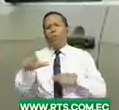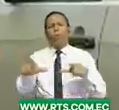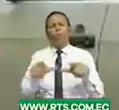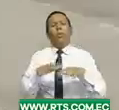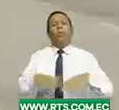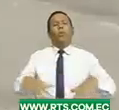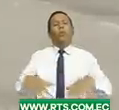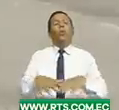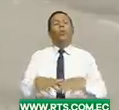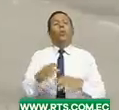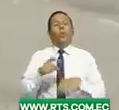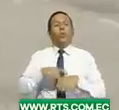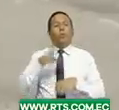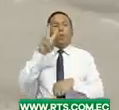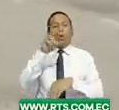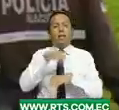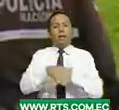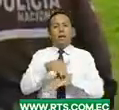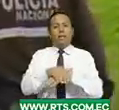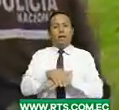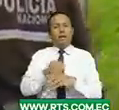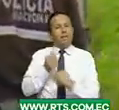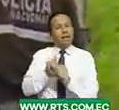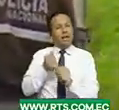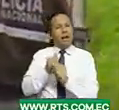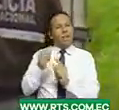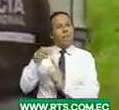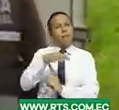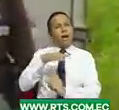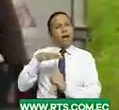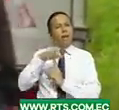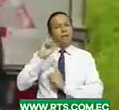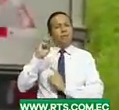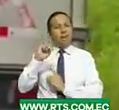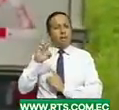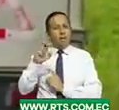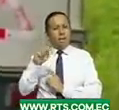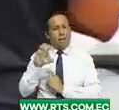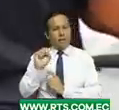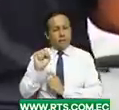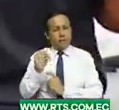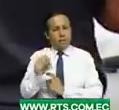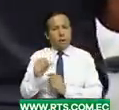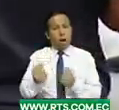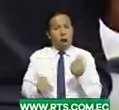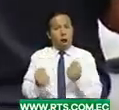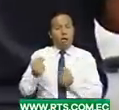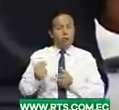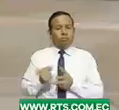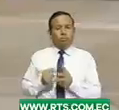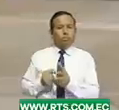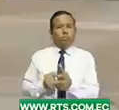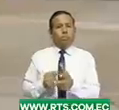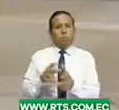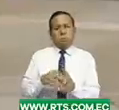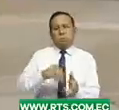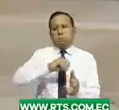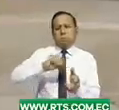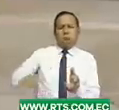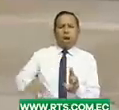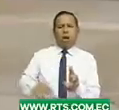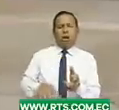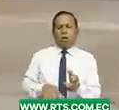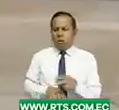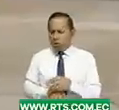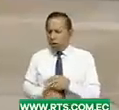frente al Parque Samanes, desde un automóvil lanzaron el cuerpo sin vida de un hombre que registraba heridas ingreso de proyectil. Se